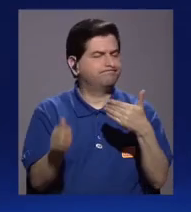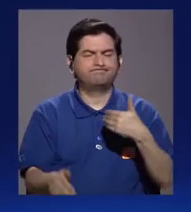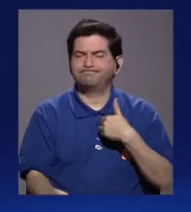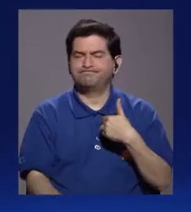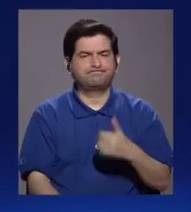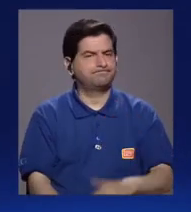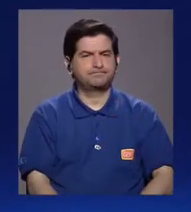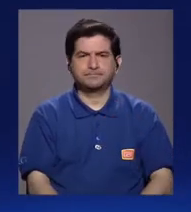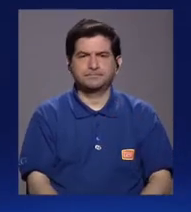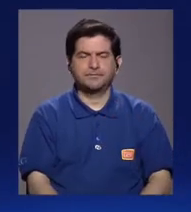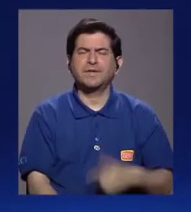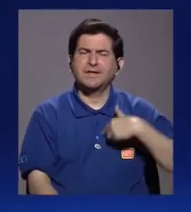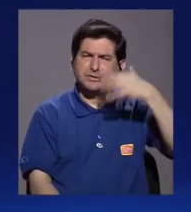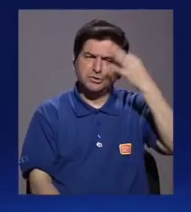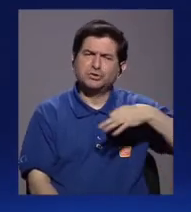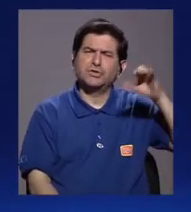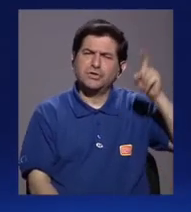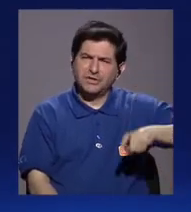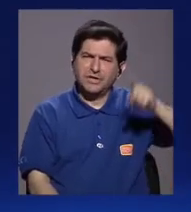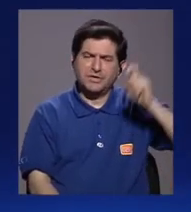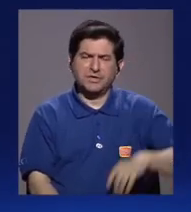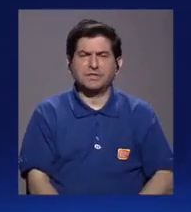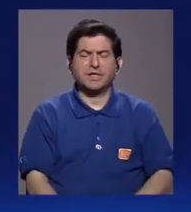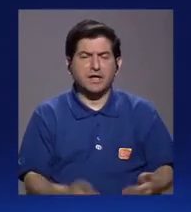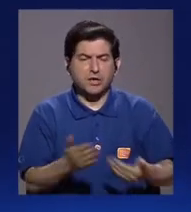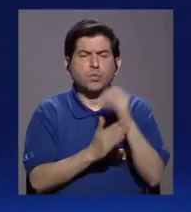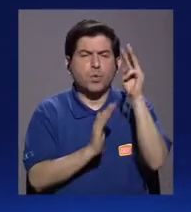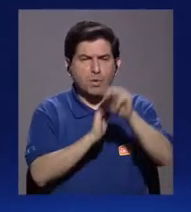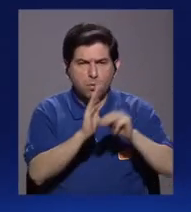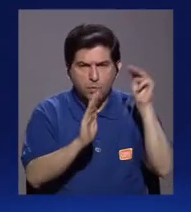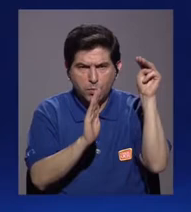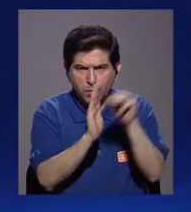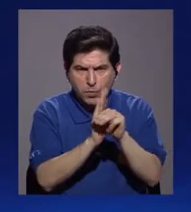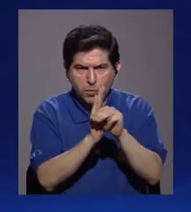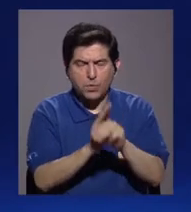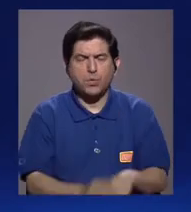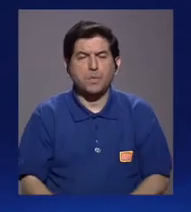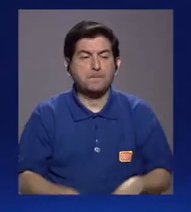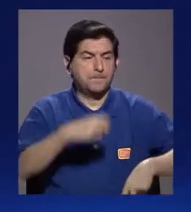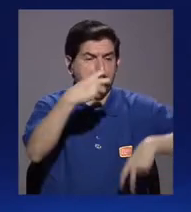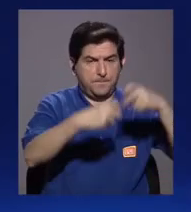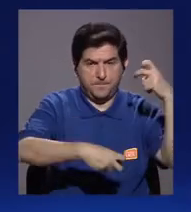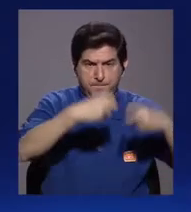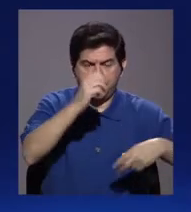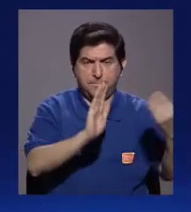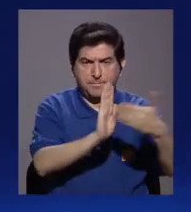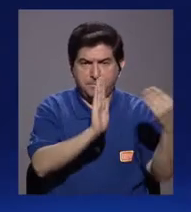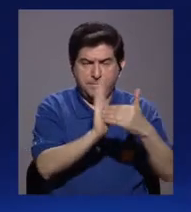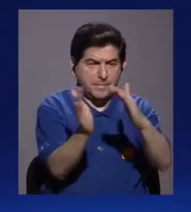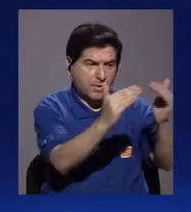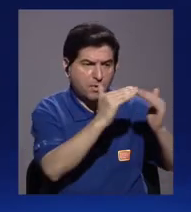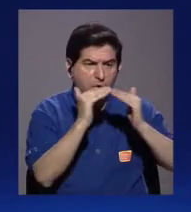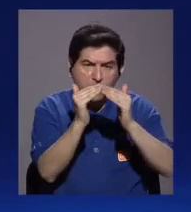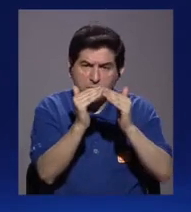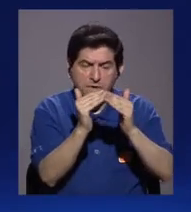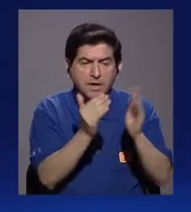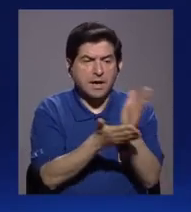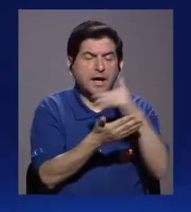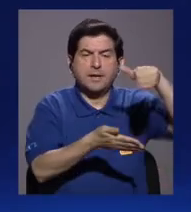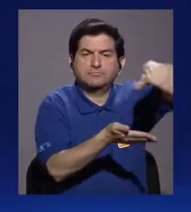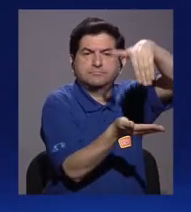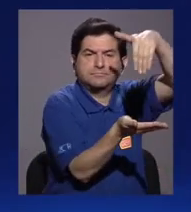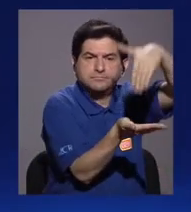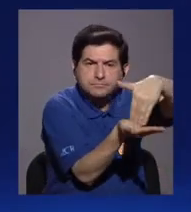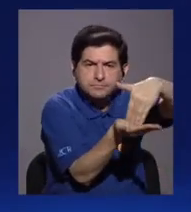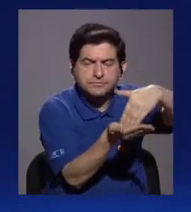preparados para hacerlo yo creo que se necesita un nuevo currículo donde los problemas que afectan a la comunidad son